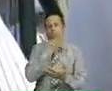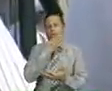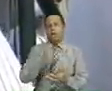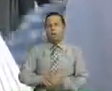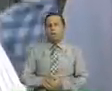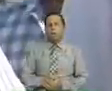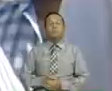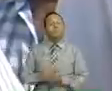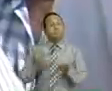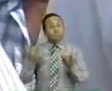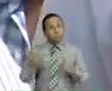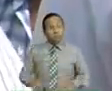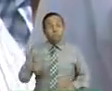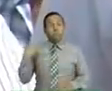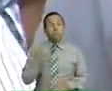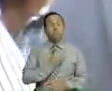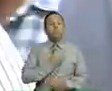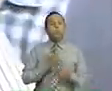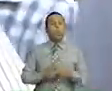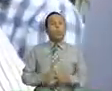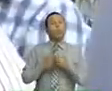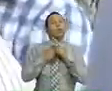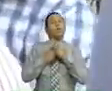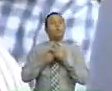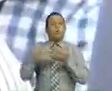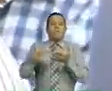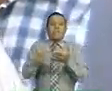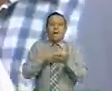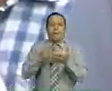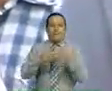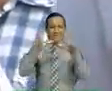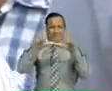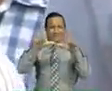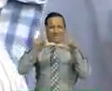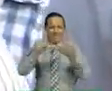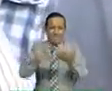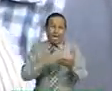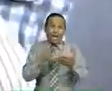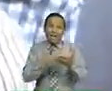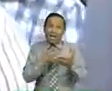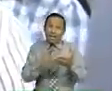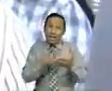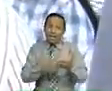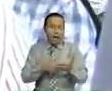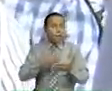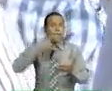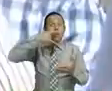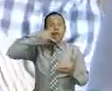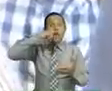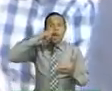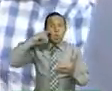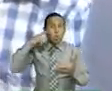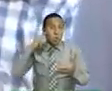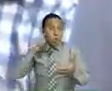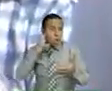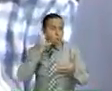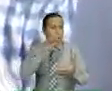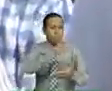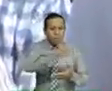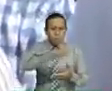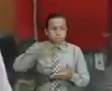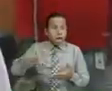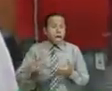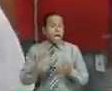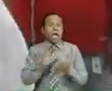hemos empezado ya a dar las tablets a nuestros niños que pertenecen a las escuelas nuestras,